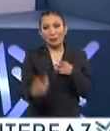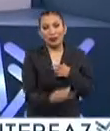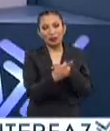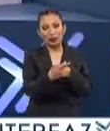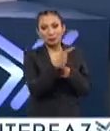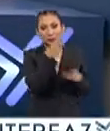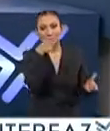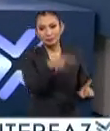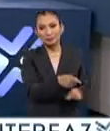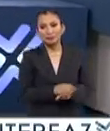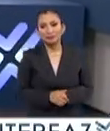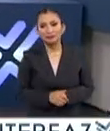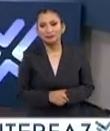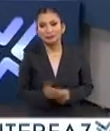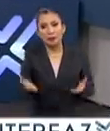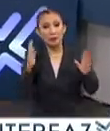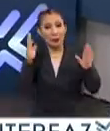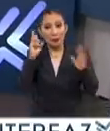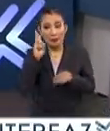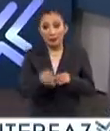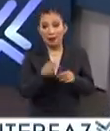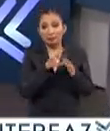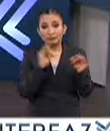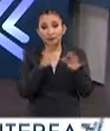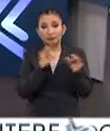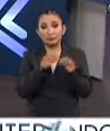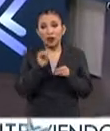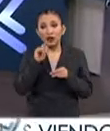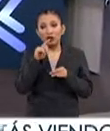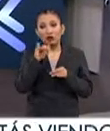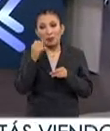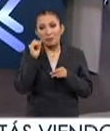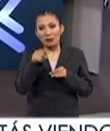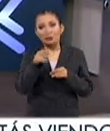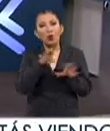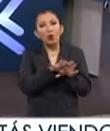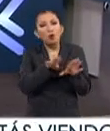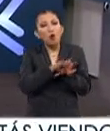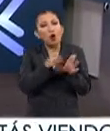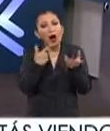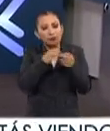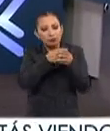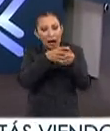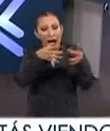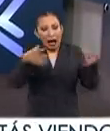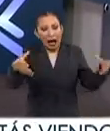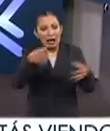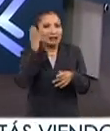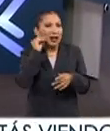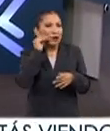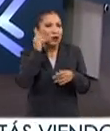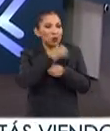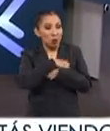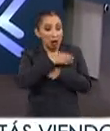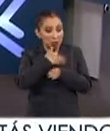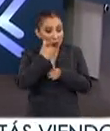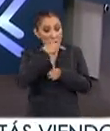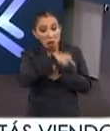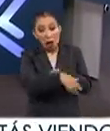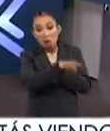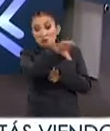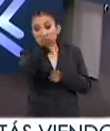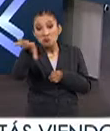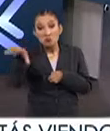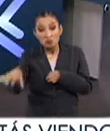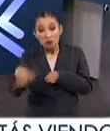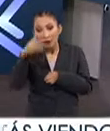pregunta correspondiente. Qué maravilla, la verdad, lo que nos cuentas, Antonio, en este sentido, cómo se ha expandido Radio Educación, una emisión clave en